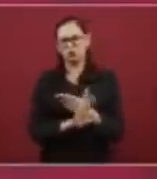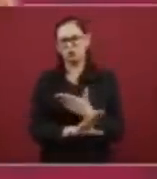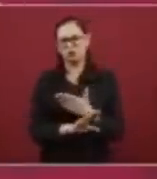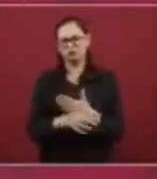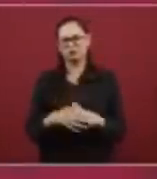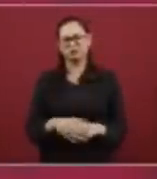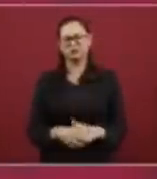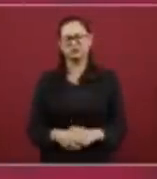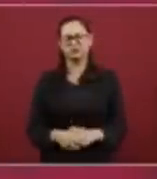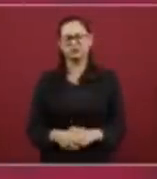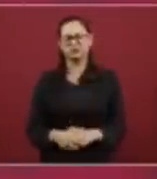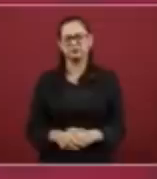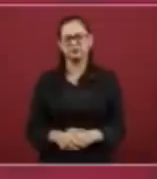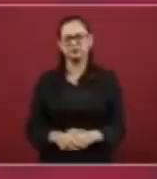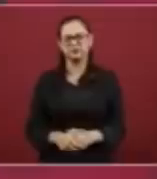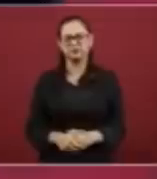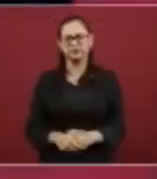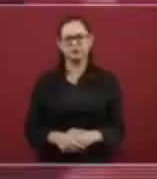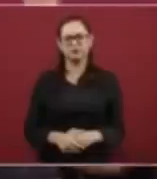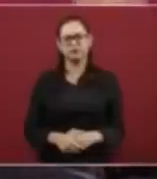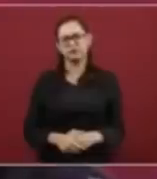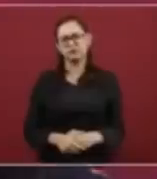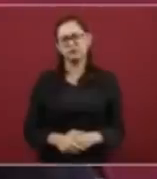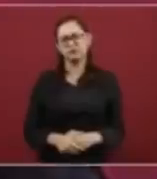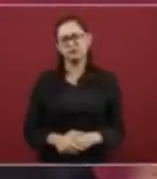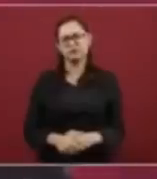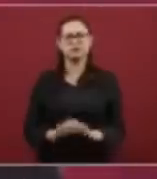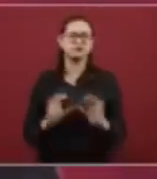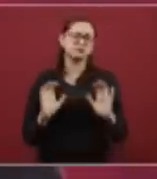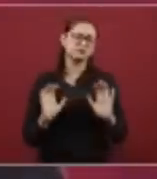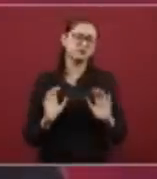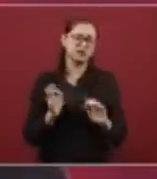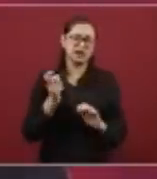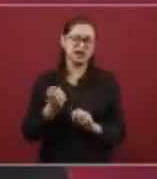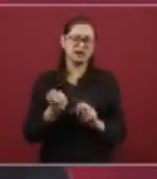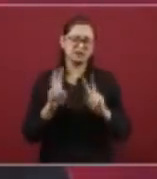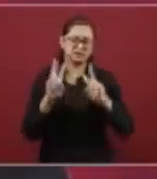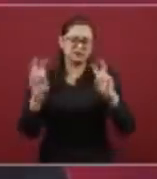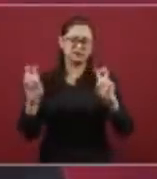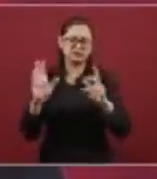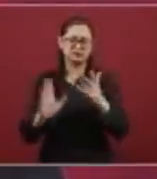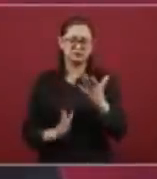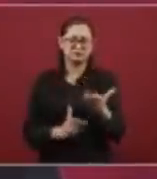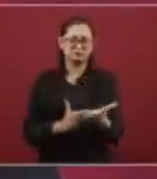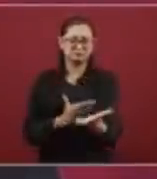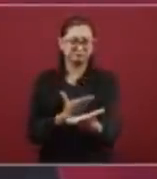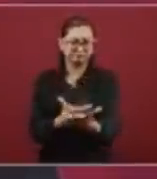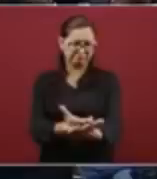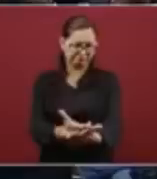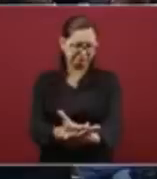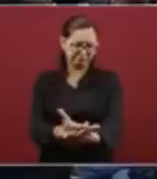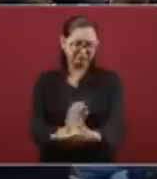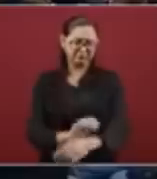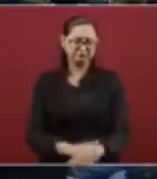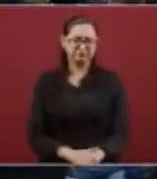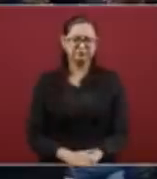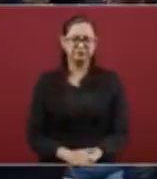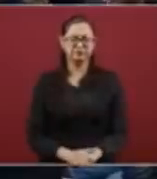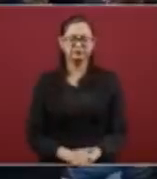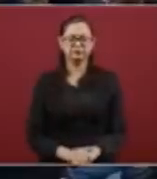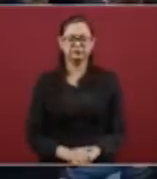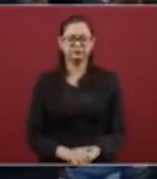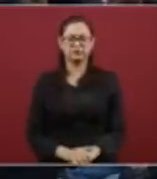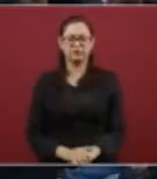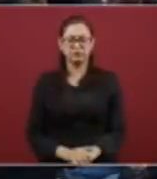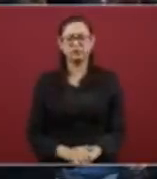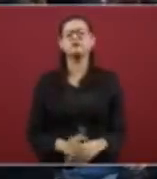Entonces, eso es lo que se planteó, y aclarar que sí